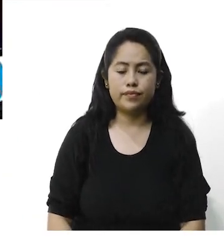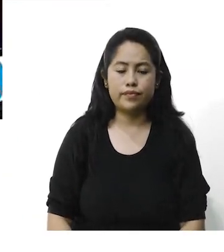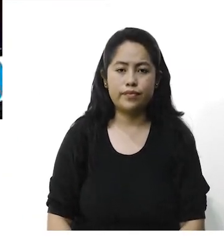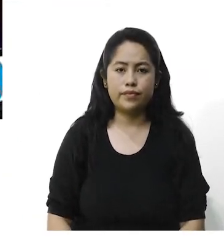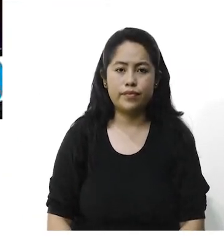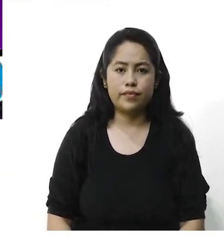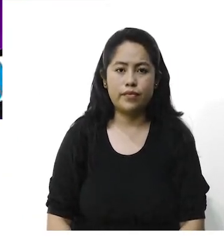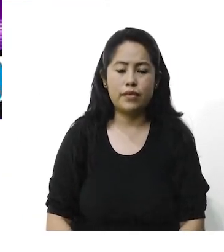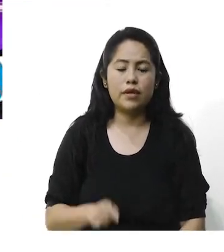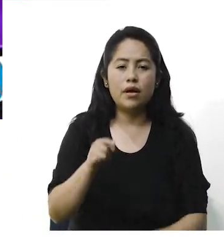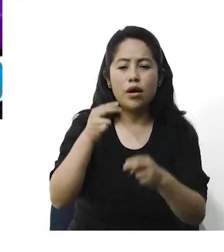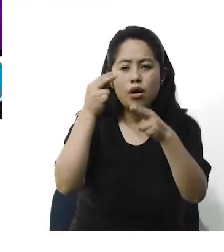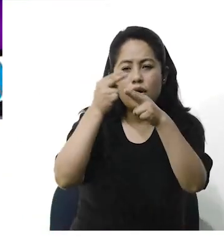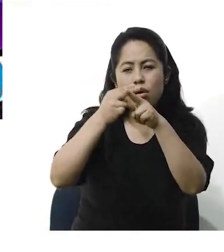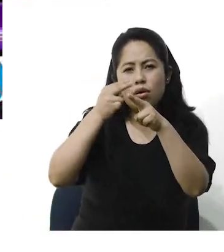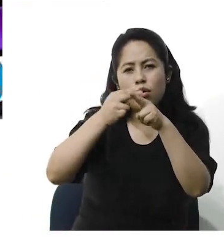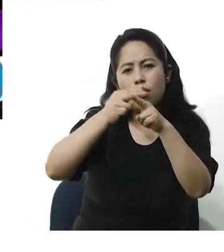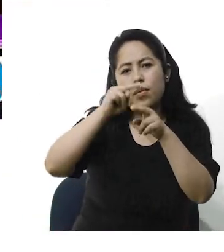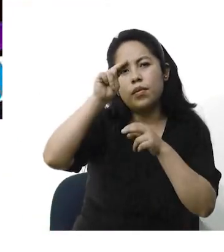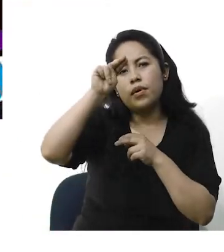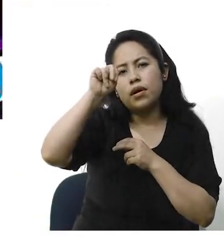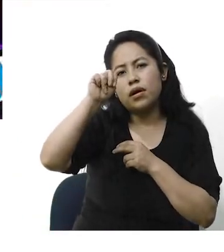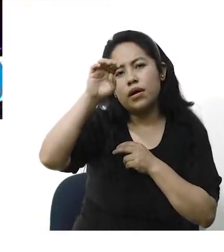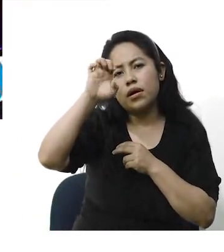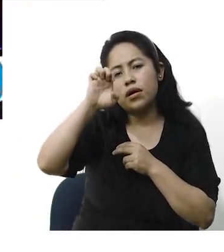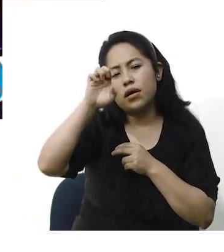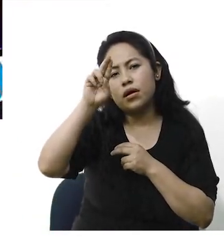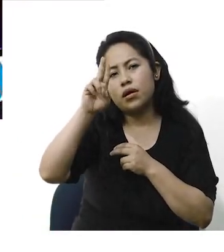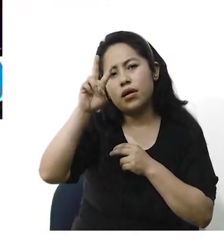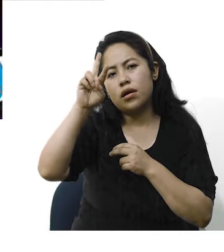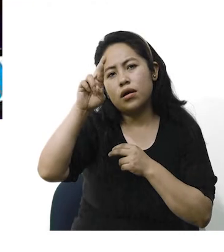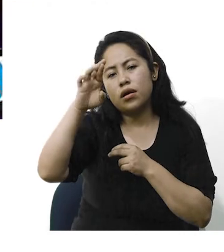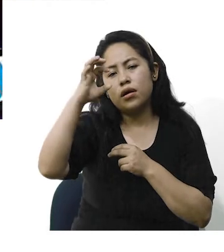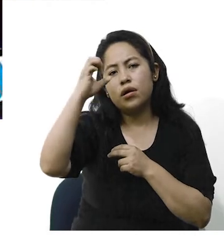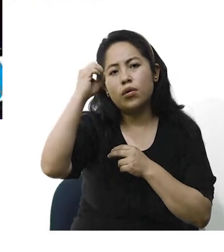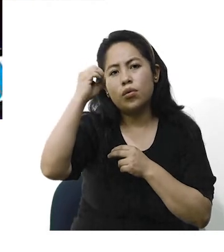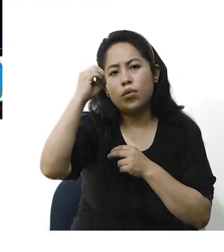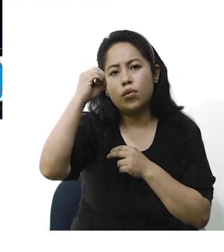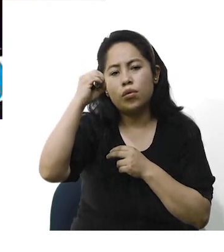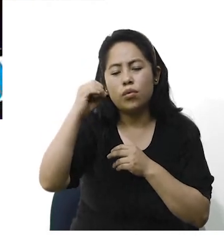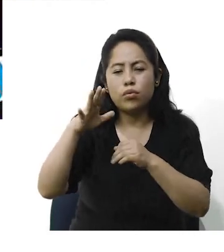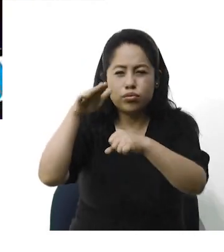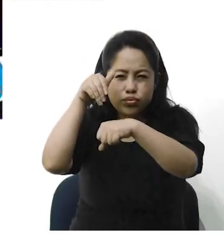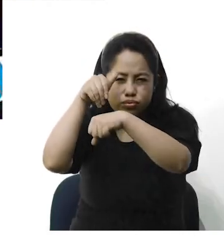Y los neurotransmisores van a ser como las palabras. Cuando hablo, por ejemplo, hola, ¿cómo estás? Entonces, al decir